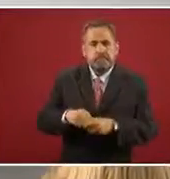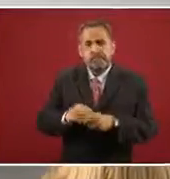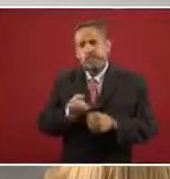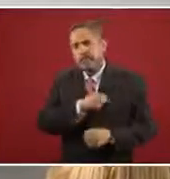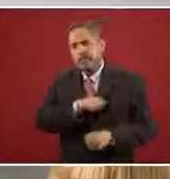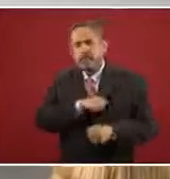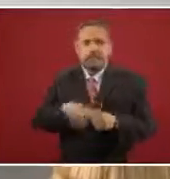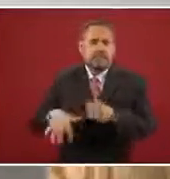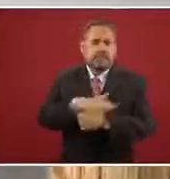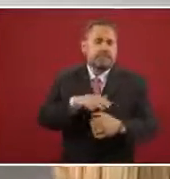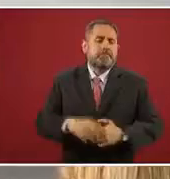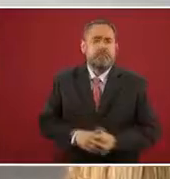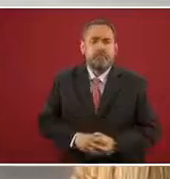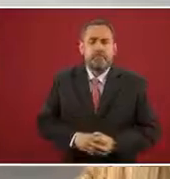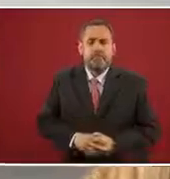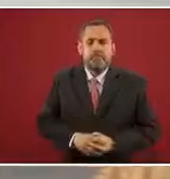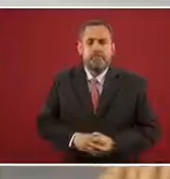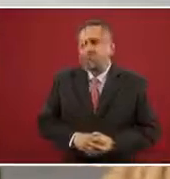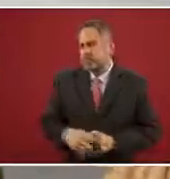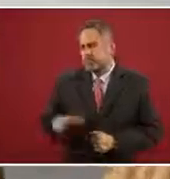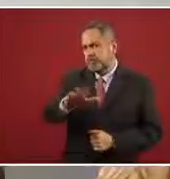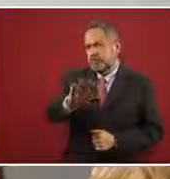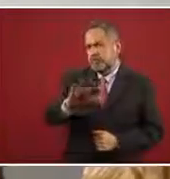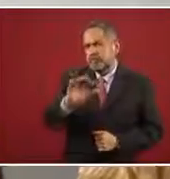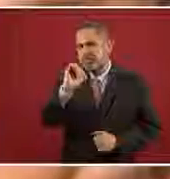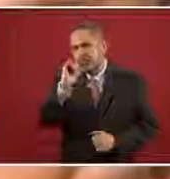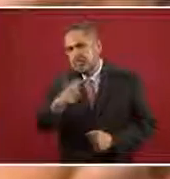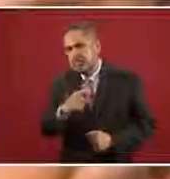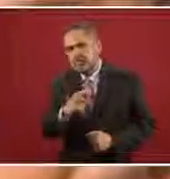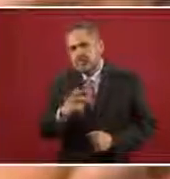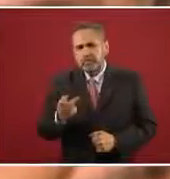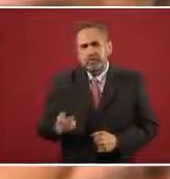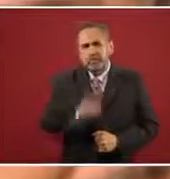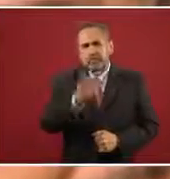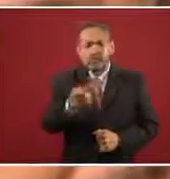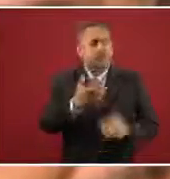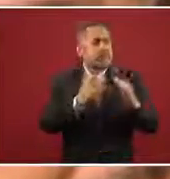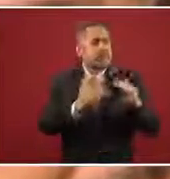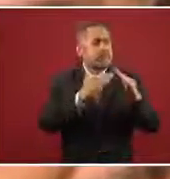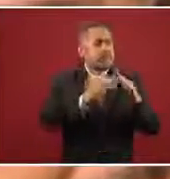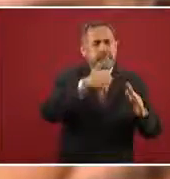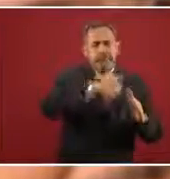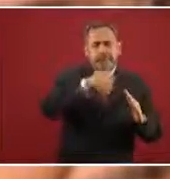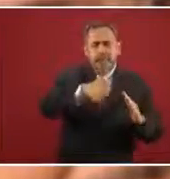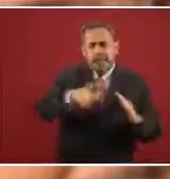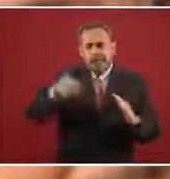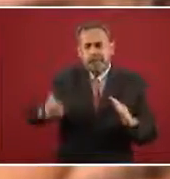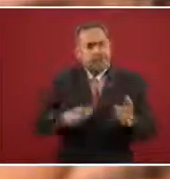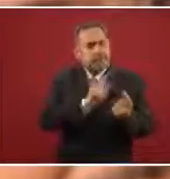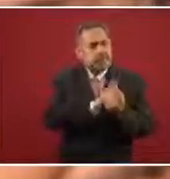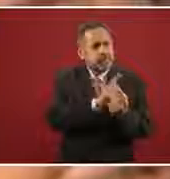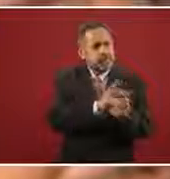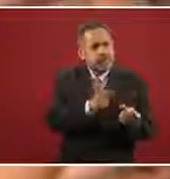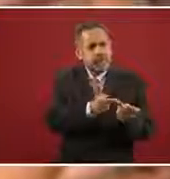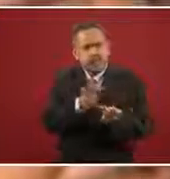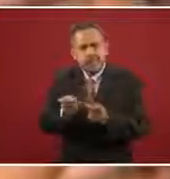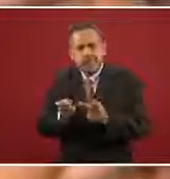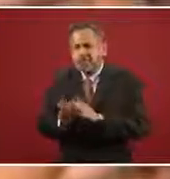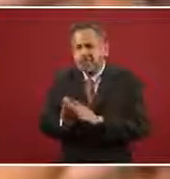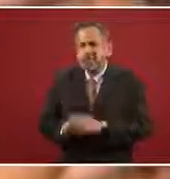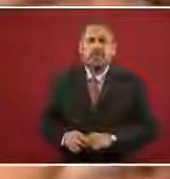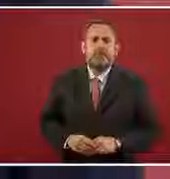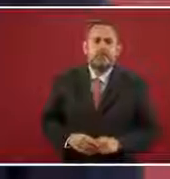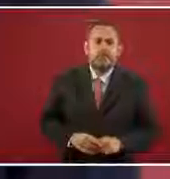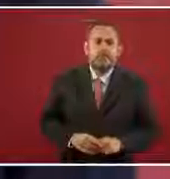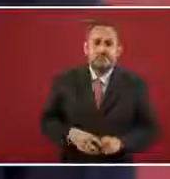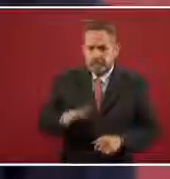Solo si harán alguna campaña casa por casa o algo para acercarse a la gente. Sí, va a haber